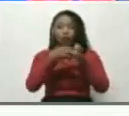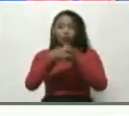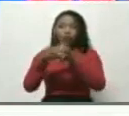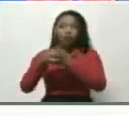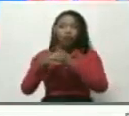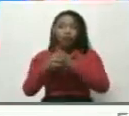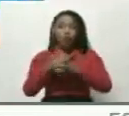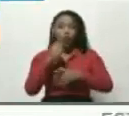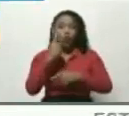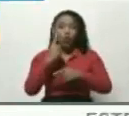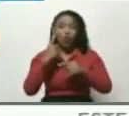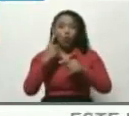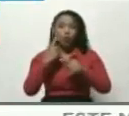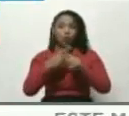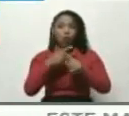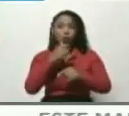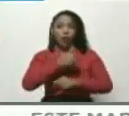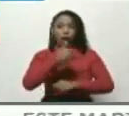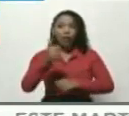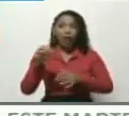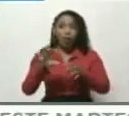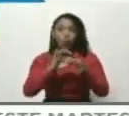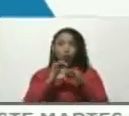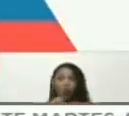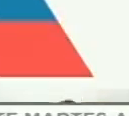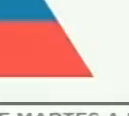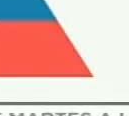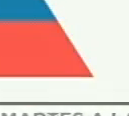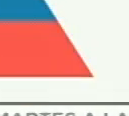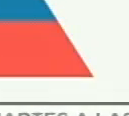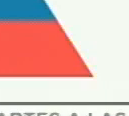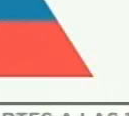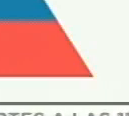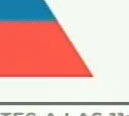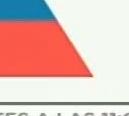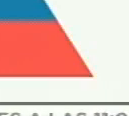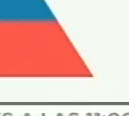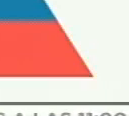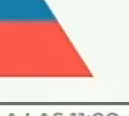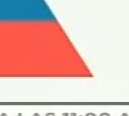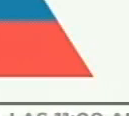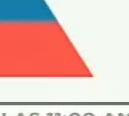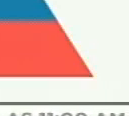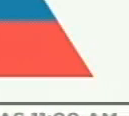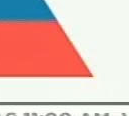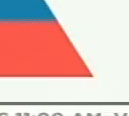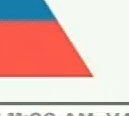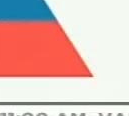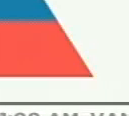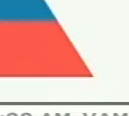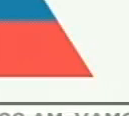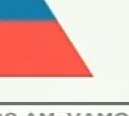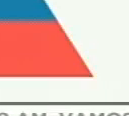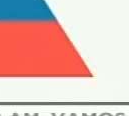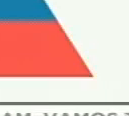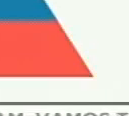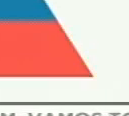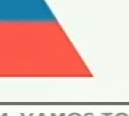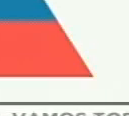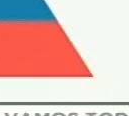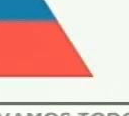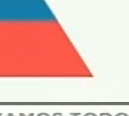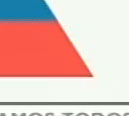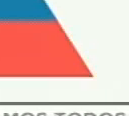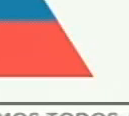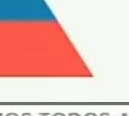uno por cada unidad de batalla Bolívar Chávez. Pero ese jefe de grupo se convierte también en